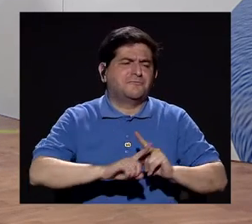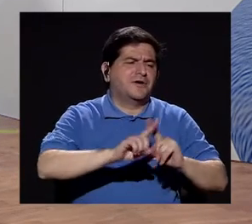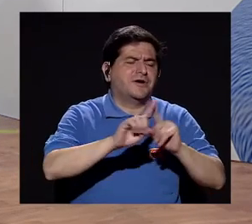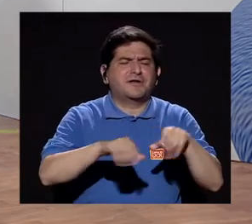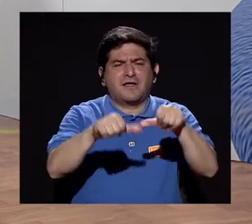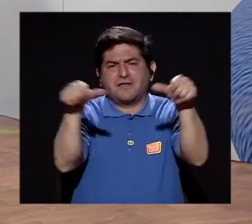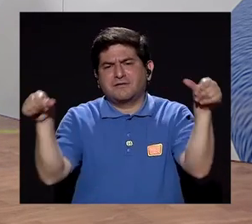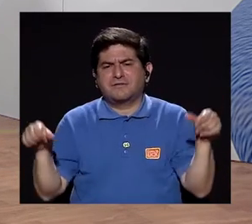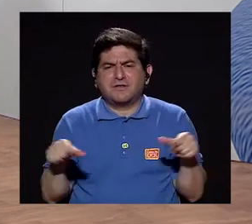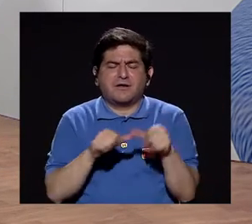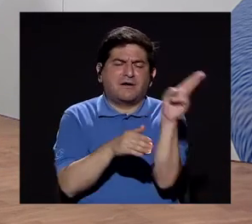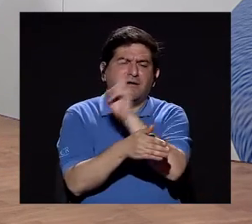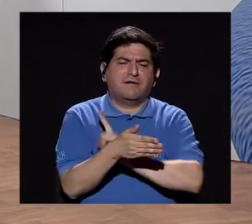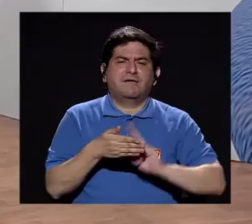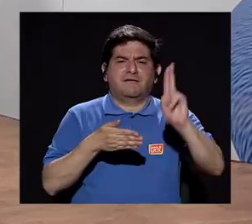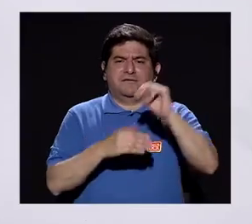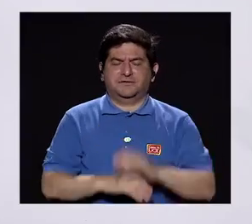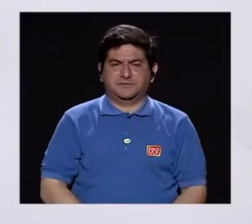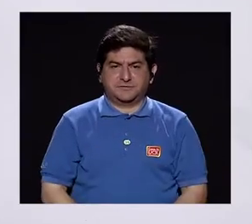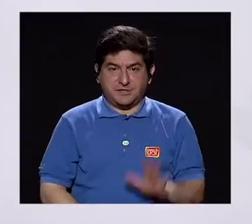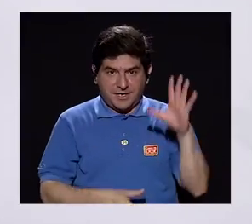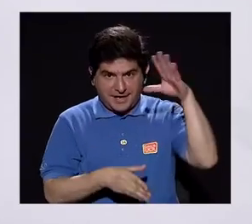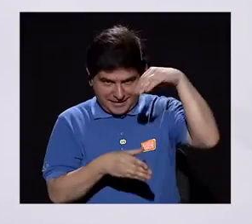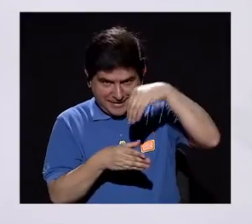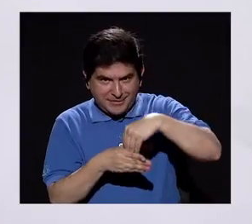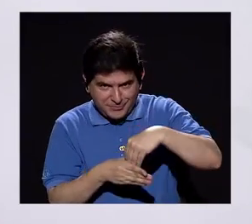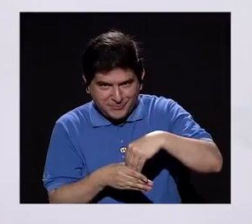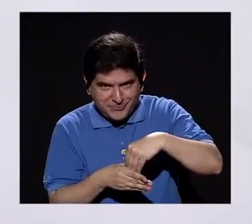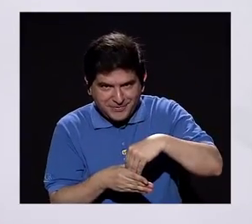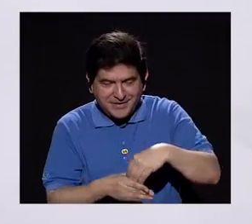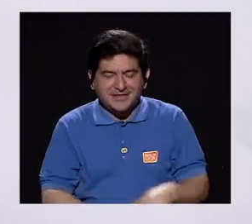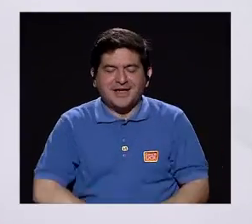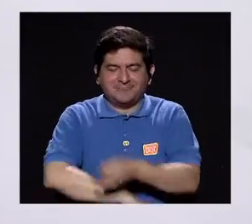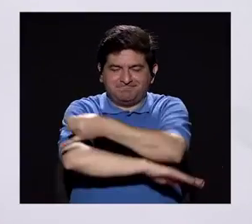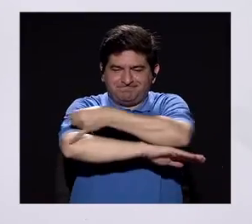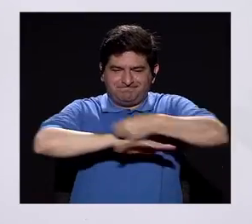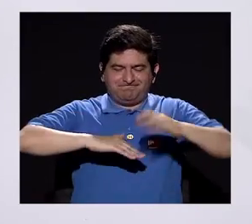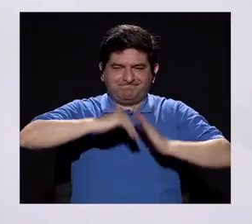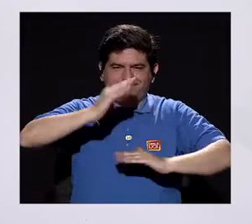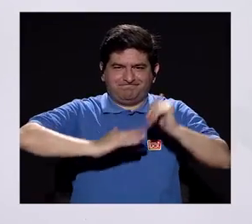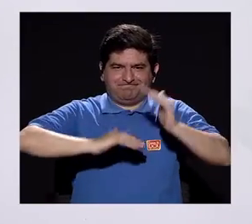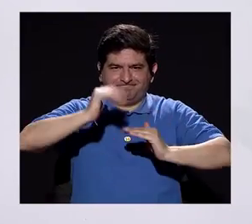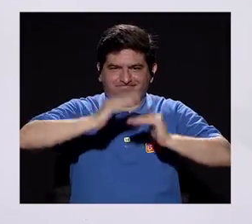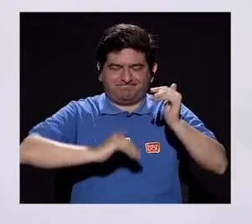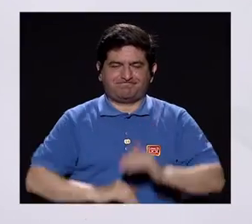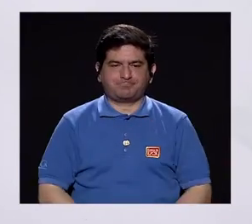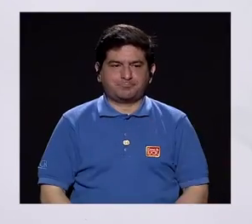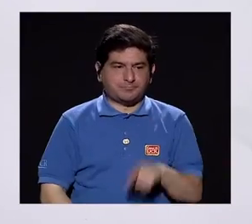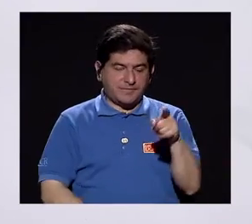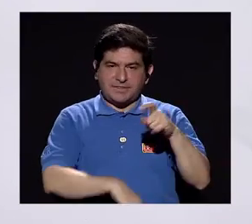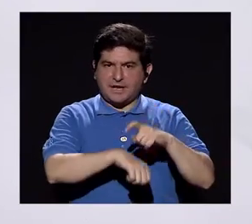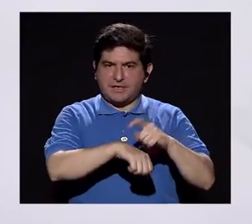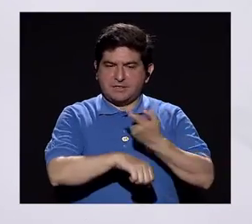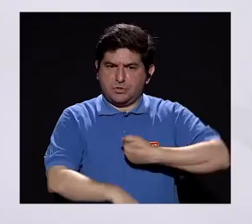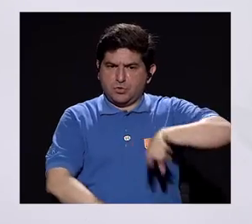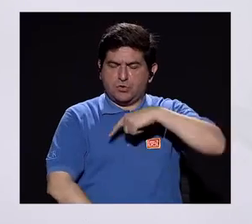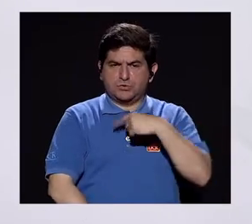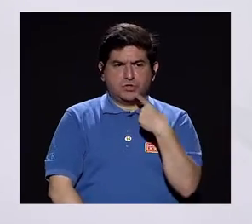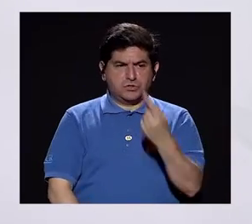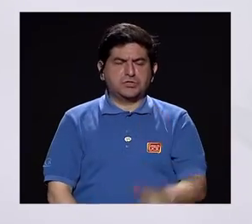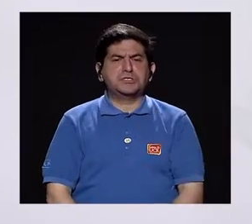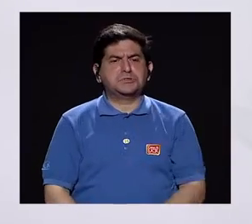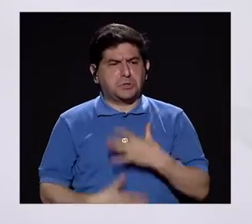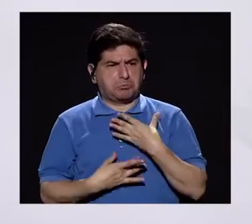áreas de la universidad dentro de ellas justamente ingeniería civil en ese momento nosotros